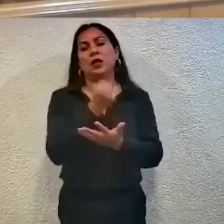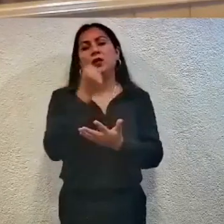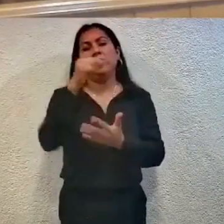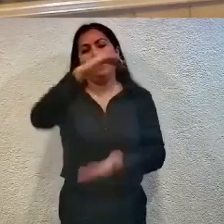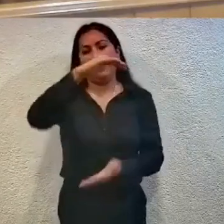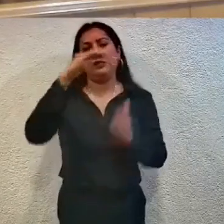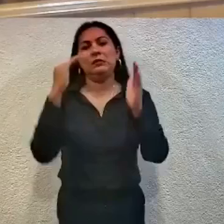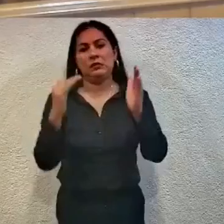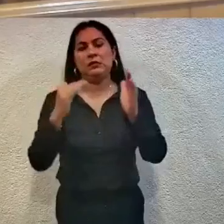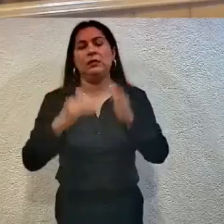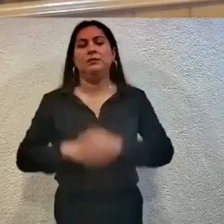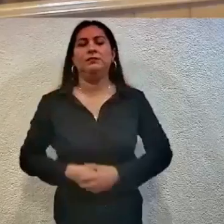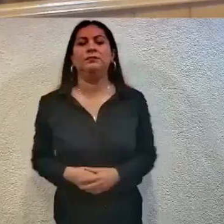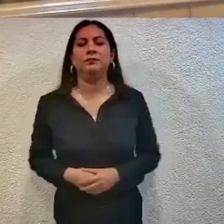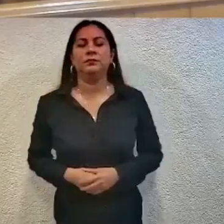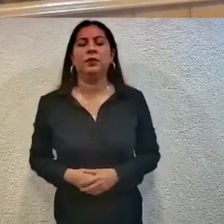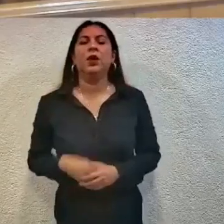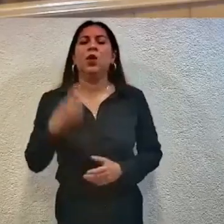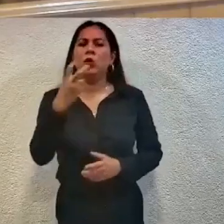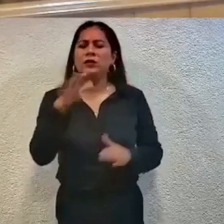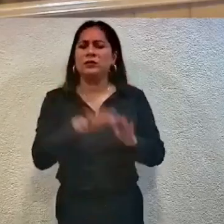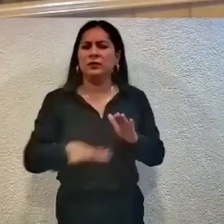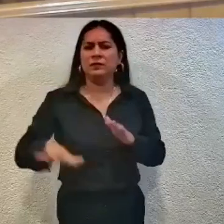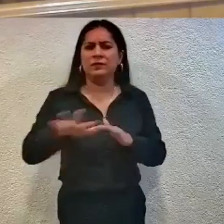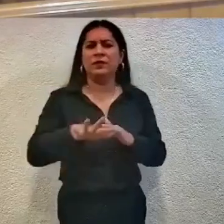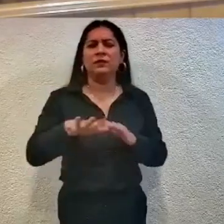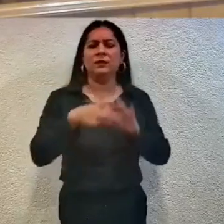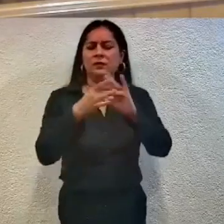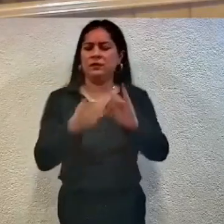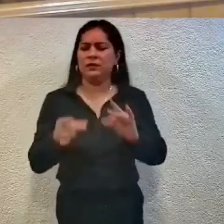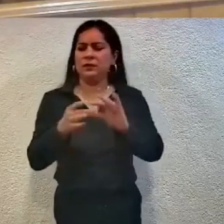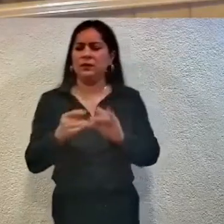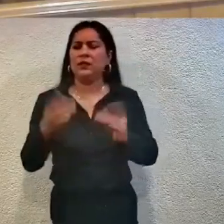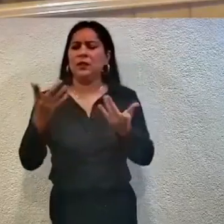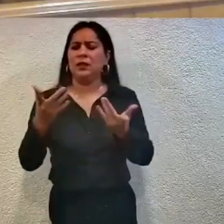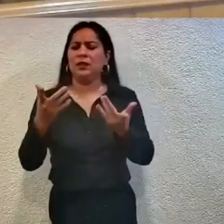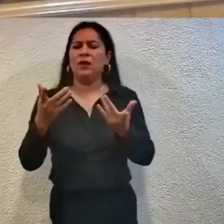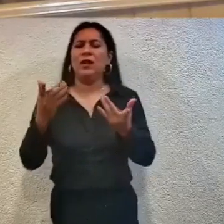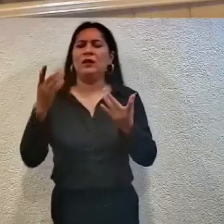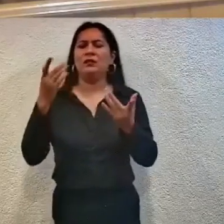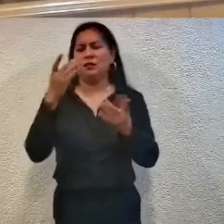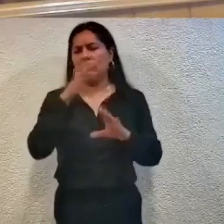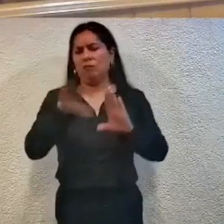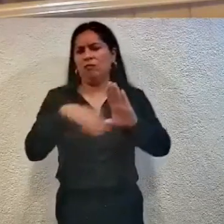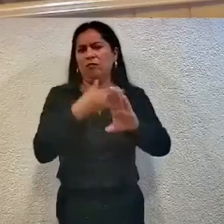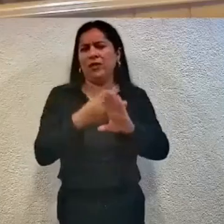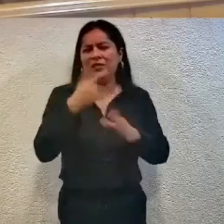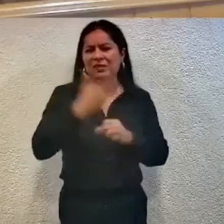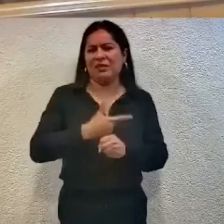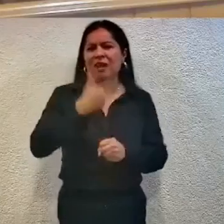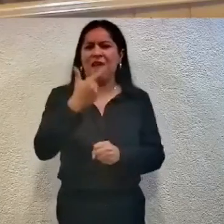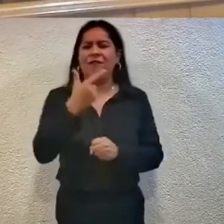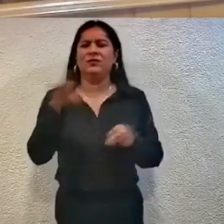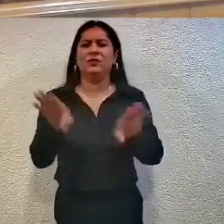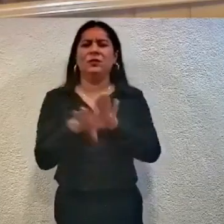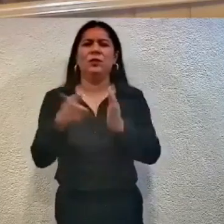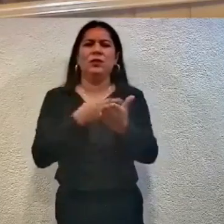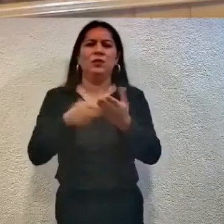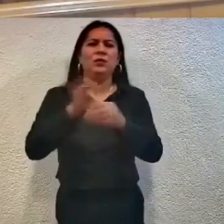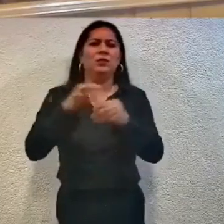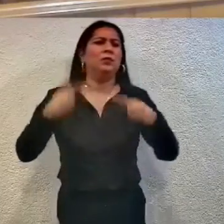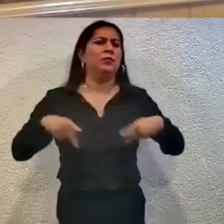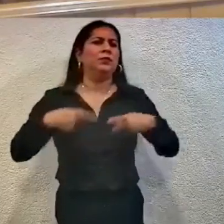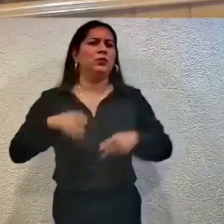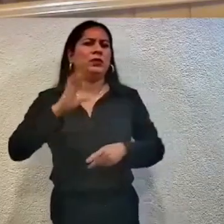casilla. Con estas bases, al haberse acreditado las irregularidades graves, así como la recepción de la votación por personas